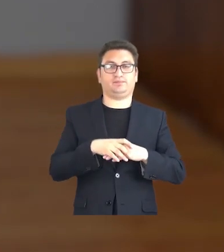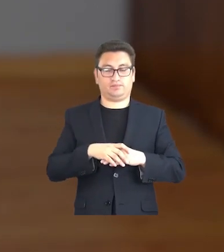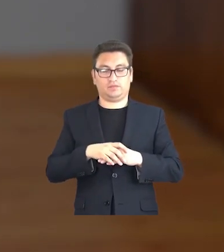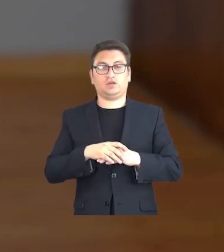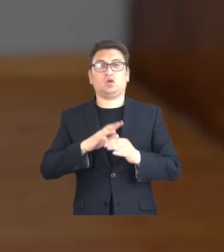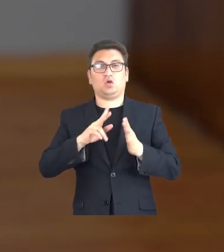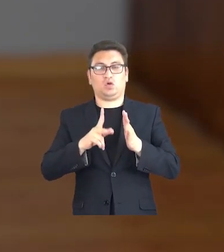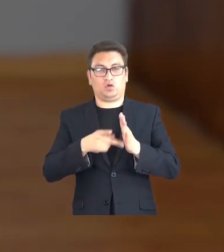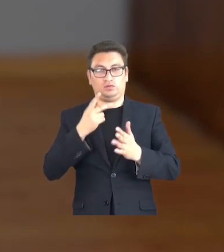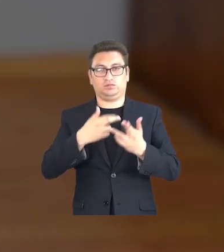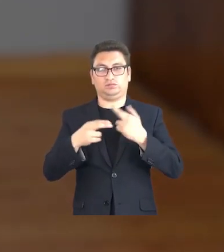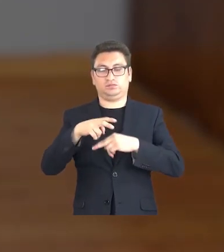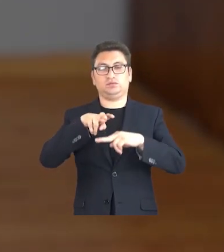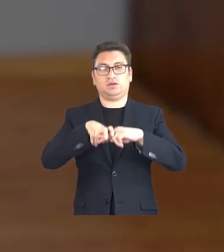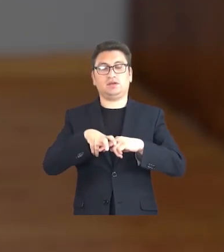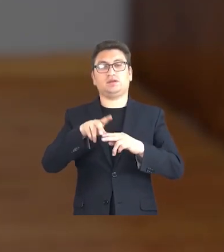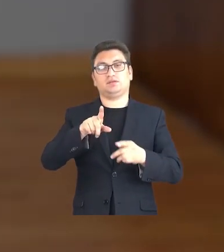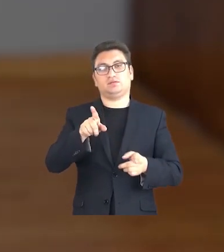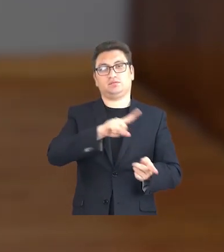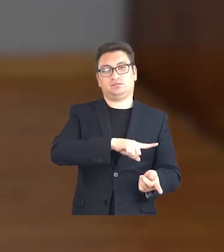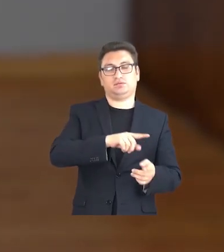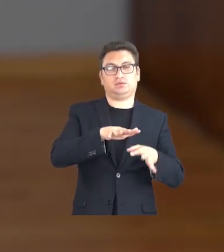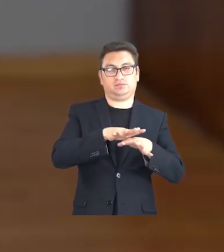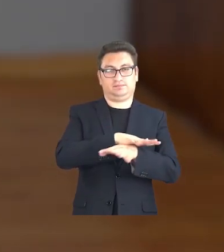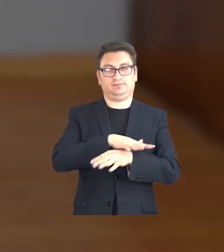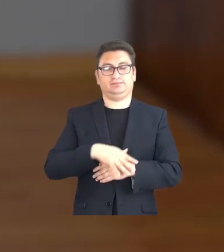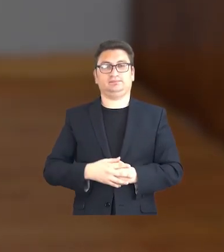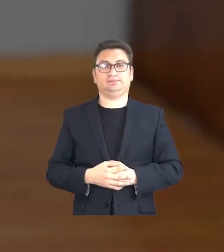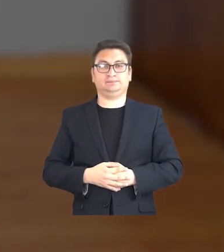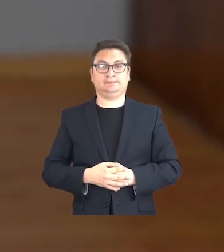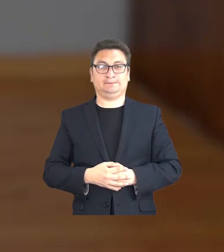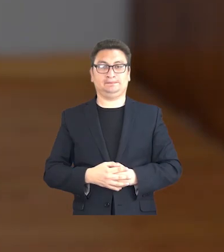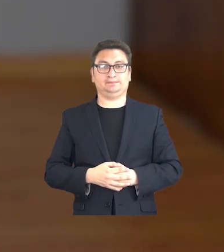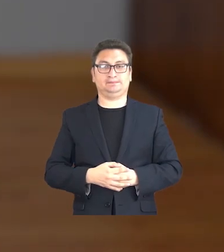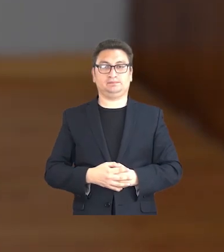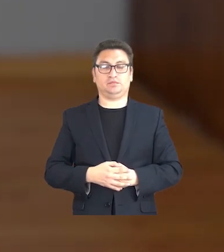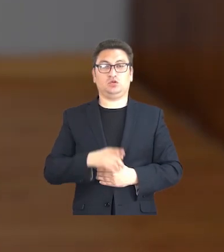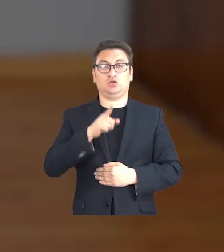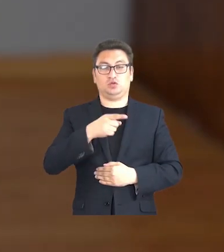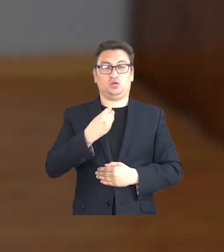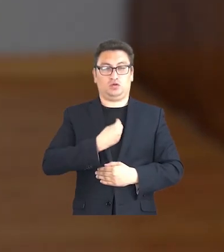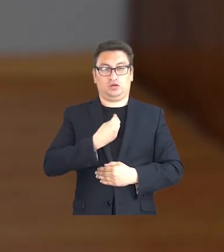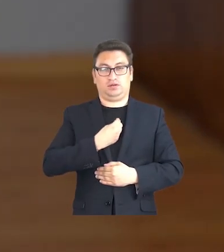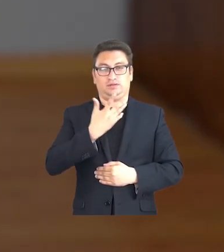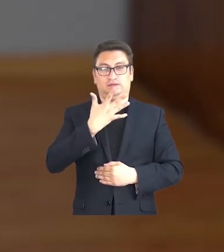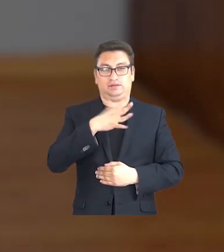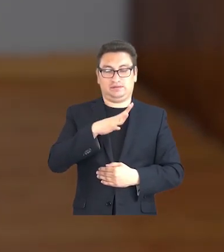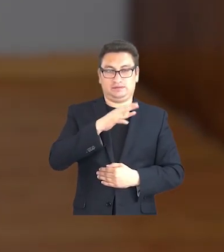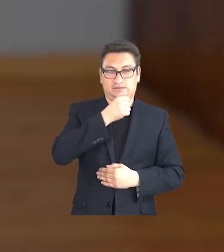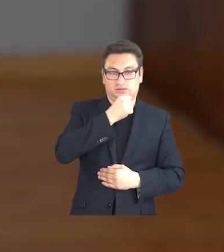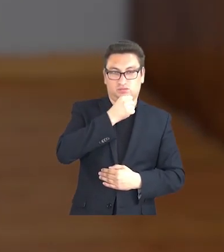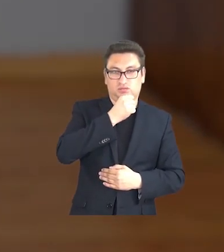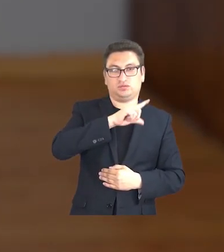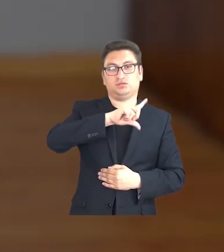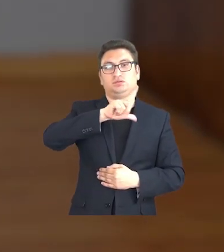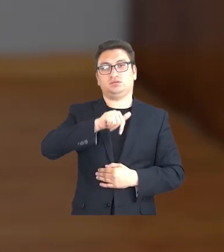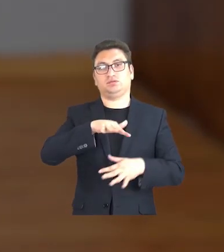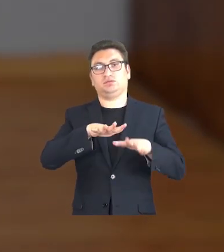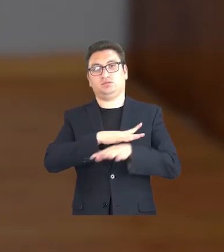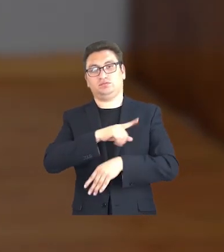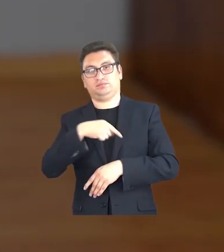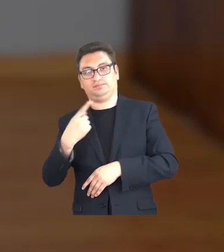Regresa a la posición inicial y repite en el lado opuesto. Mantén 10 segundos la posición y cambia de